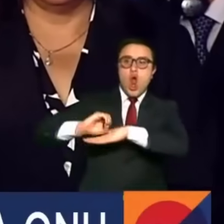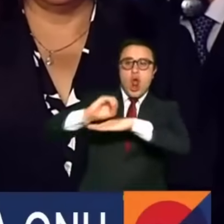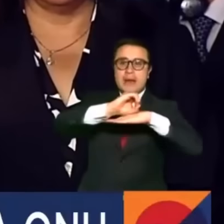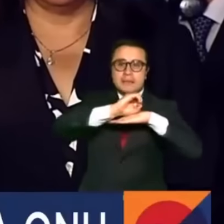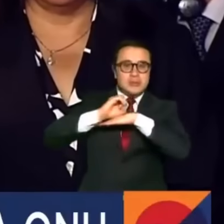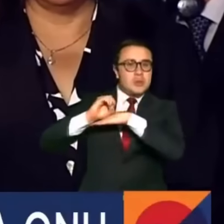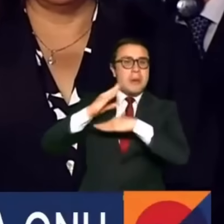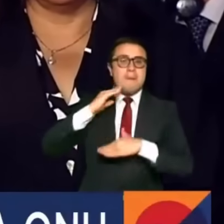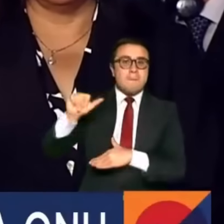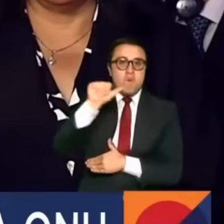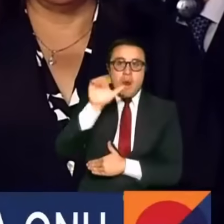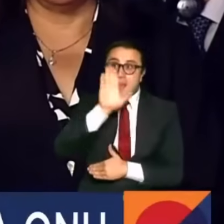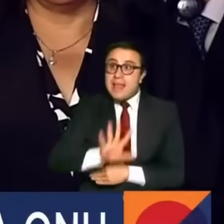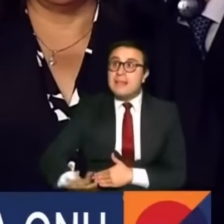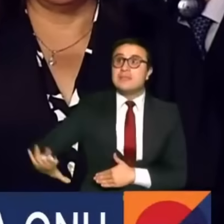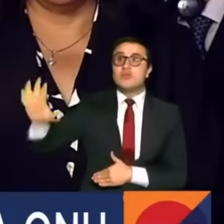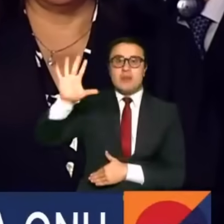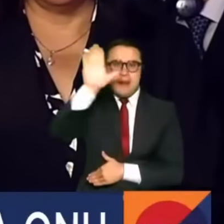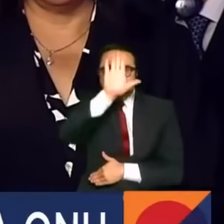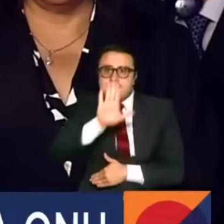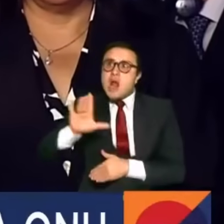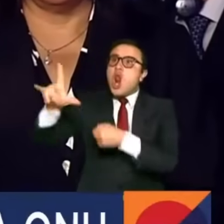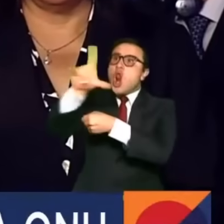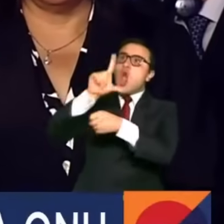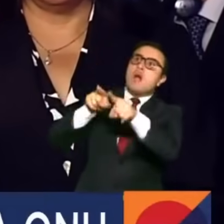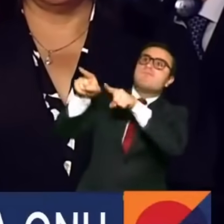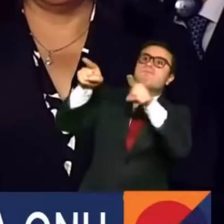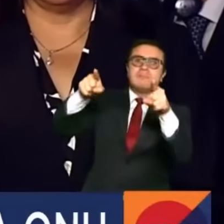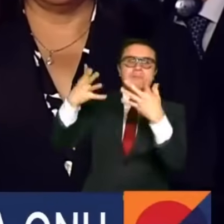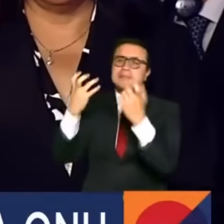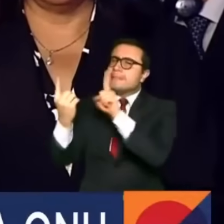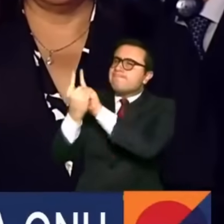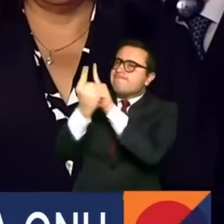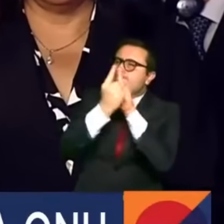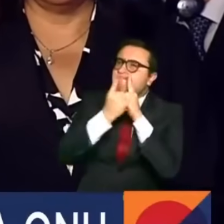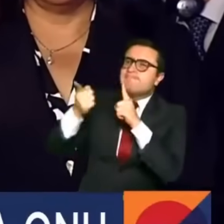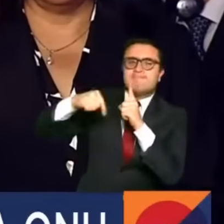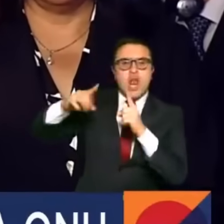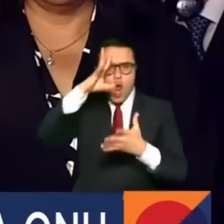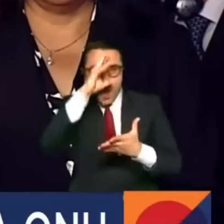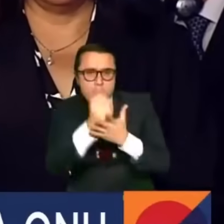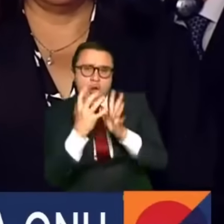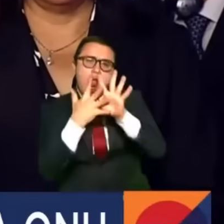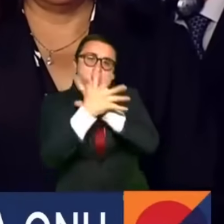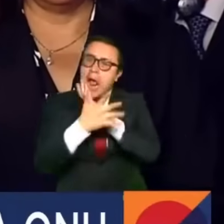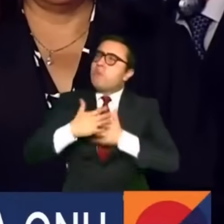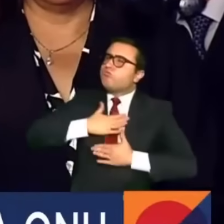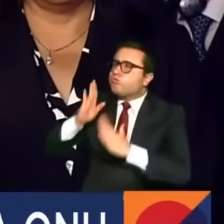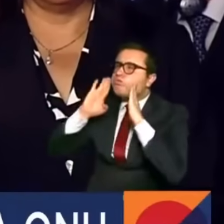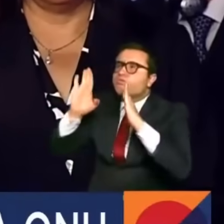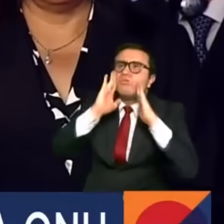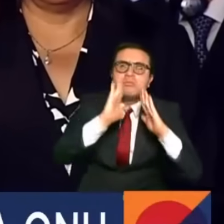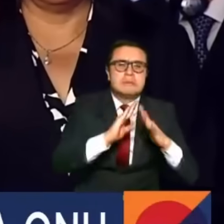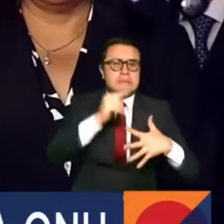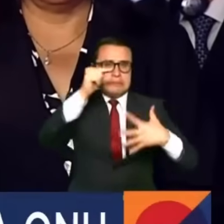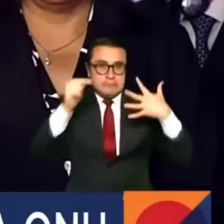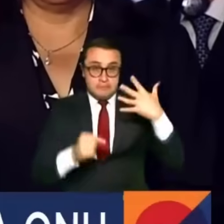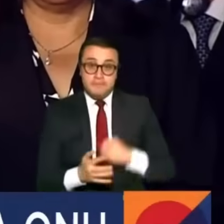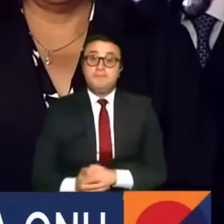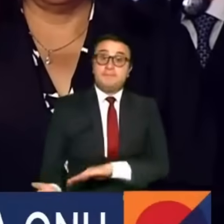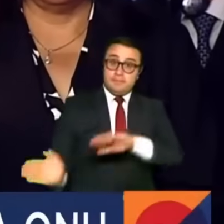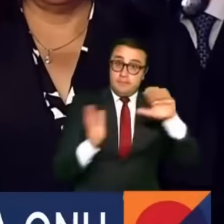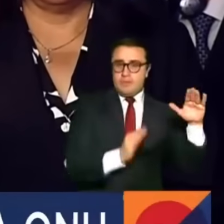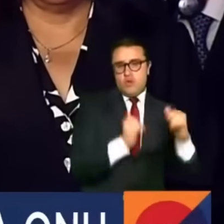mujeres a nivel nacional, regionales y locales para escuchar sus voces en una variedad de elementos. Ahora permítame